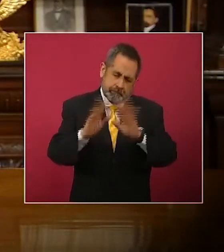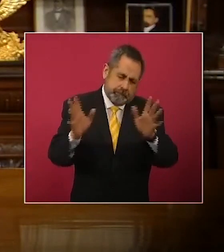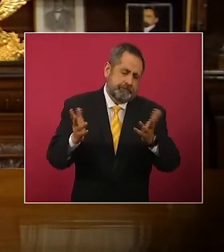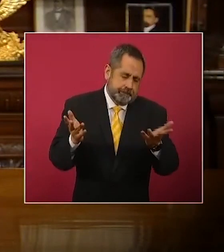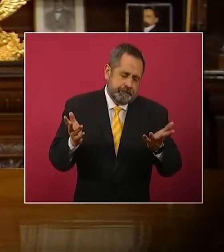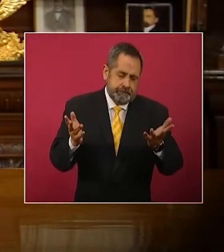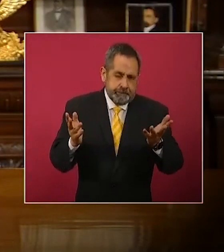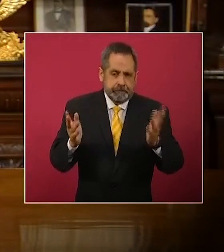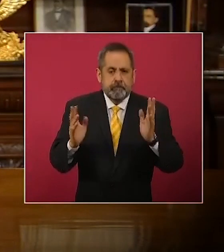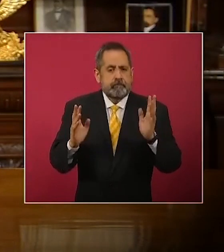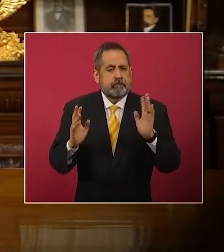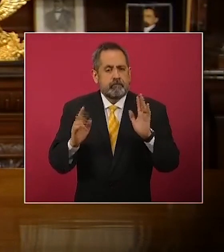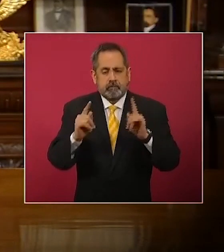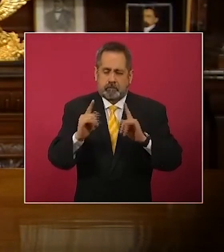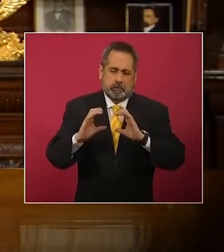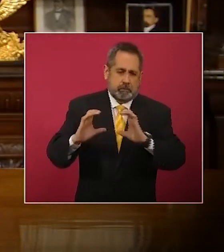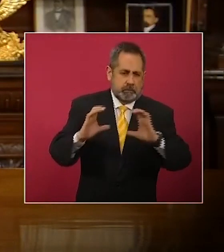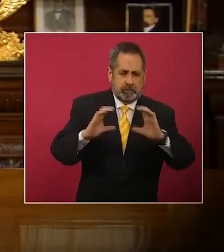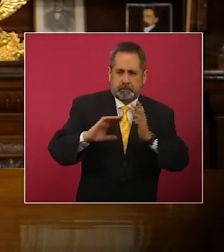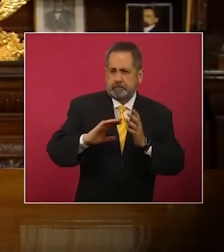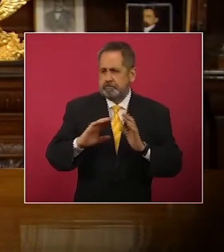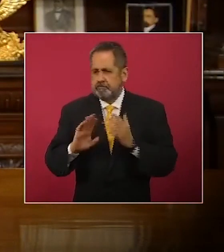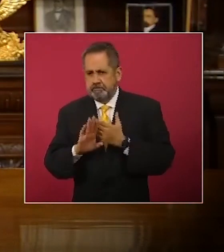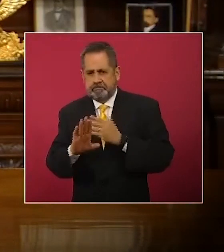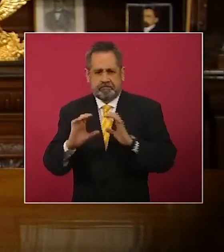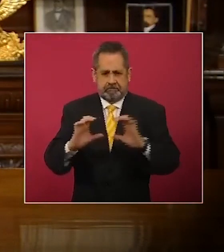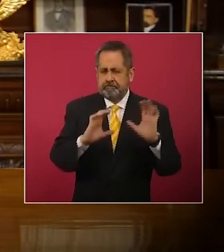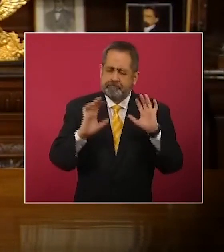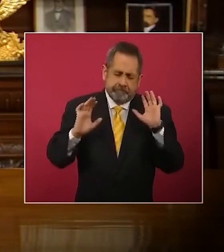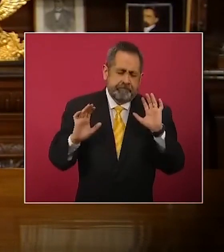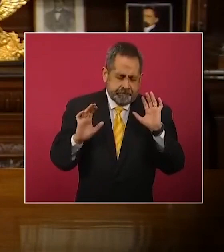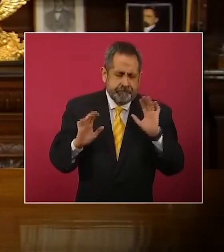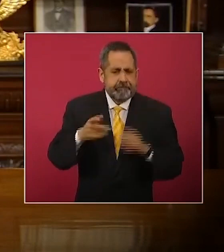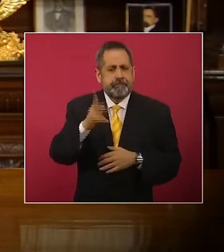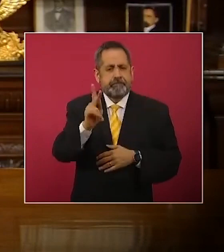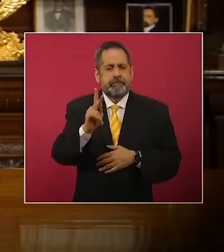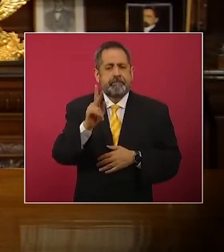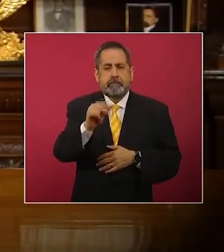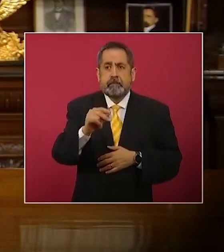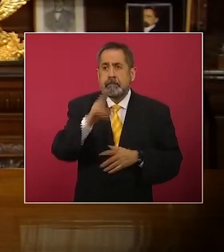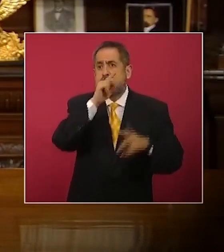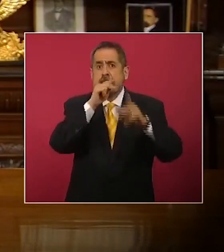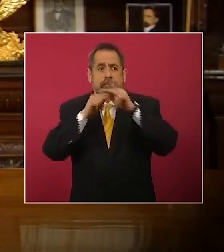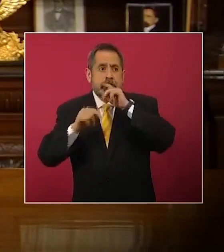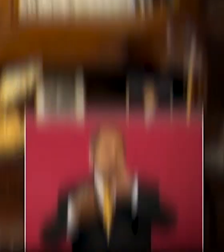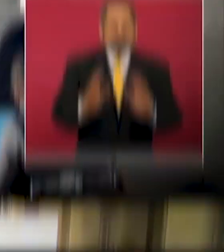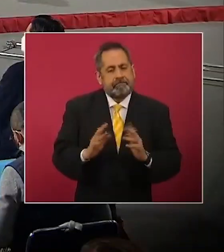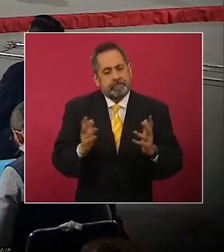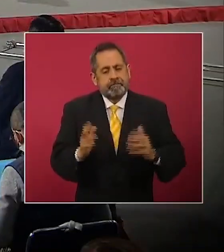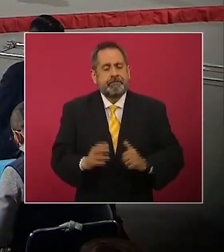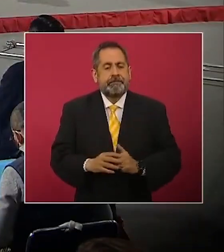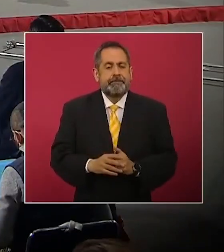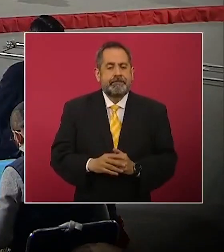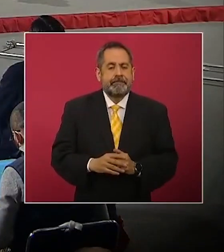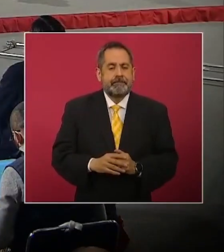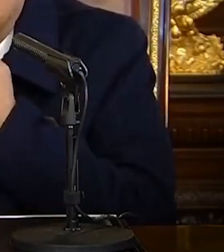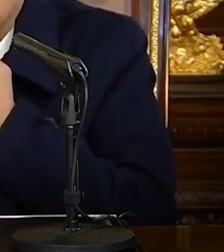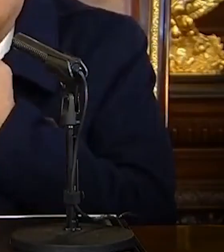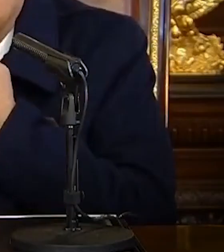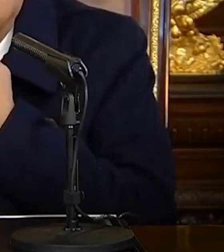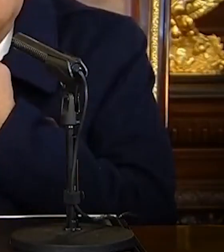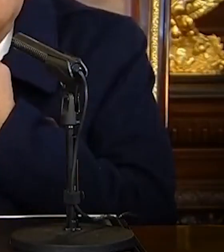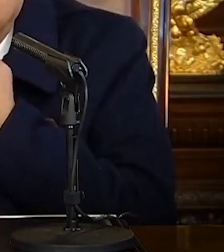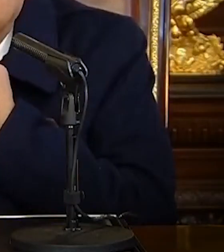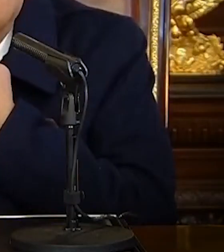cuidándonos, pero no alarmarnos. Y en el mismo video,